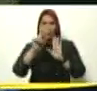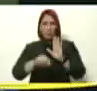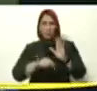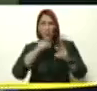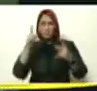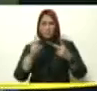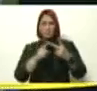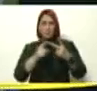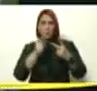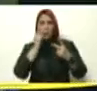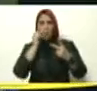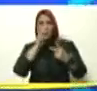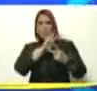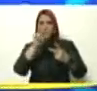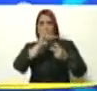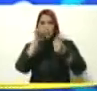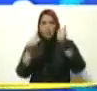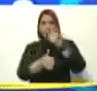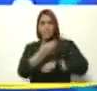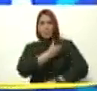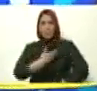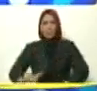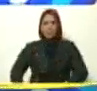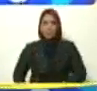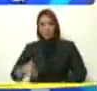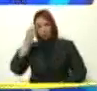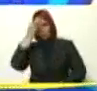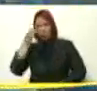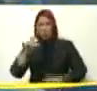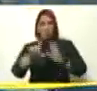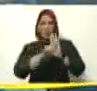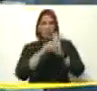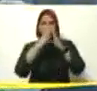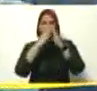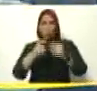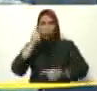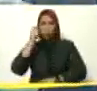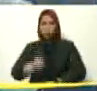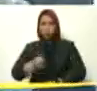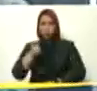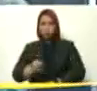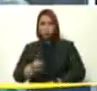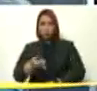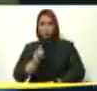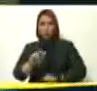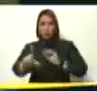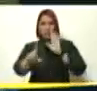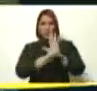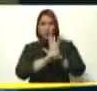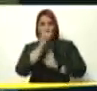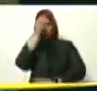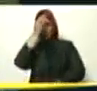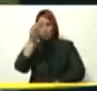Márquez, vicepresidente del Consejo Legislativo, y a todos los legisladores, legisladoras.